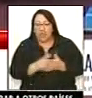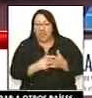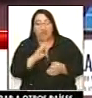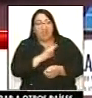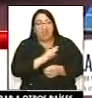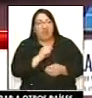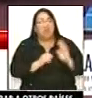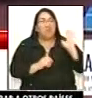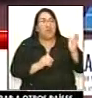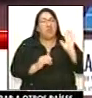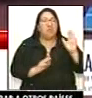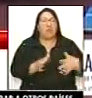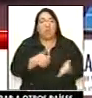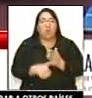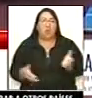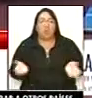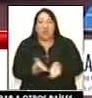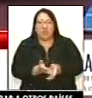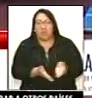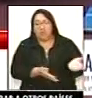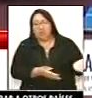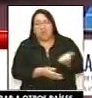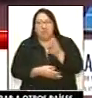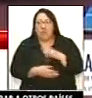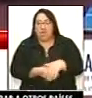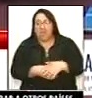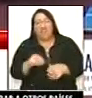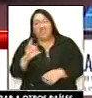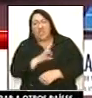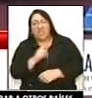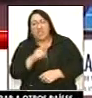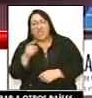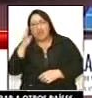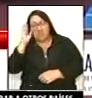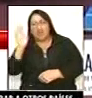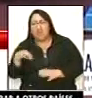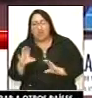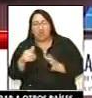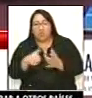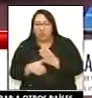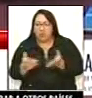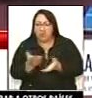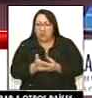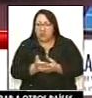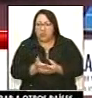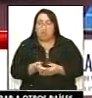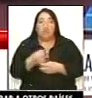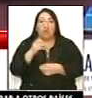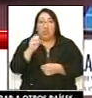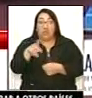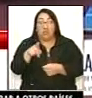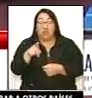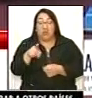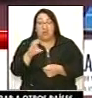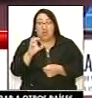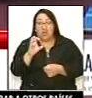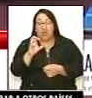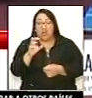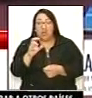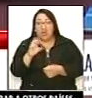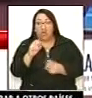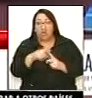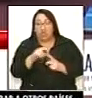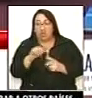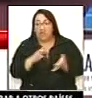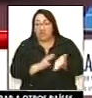Fiscalía manda mal hechos los expedientes. La Fiscalía se queja de que la policía hace mal hechos los expedientes. Y como ha dicho acá el Contralor y como lo ha dicho